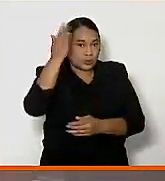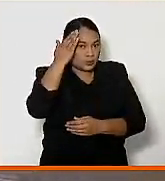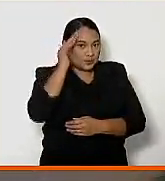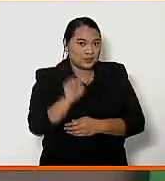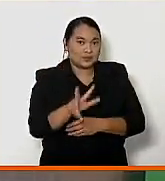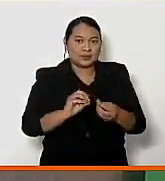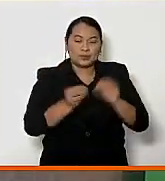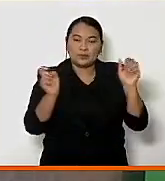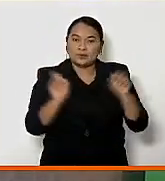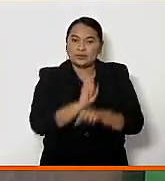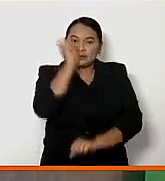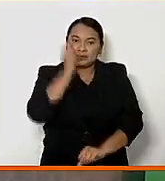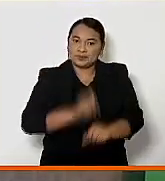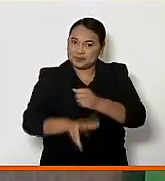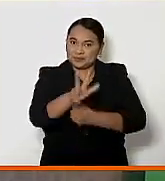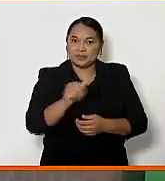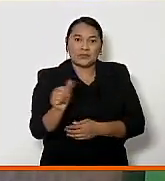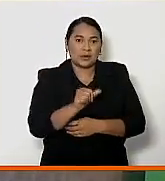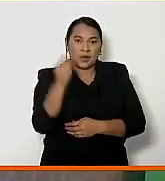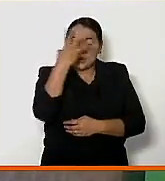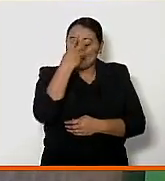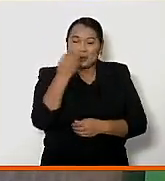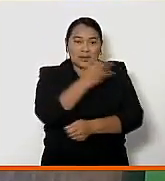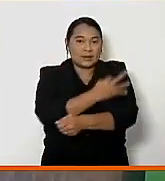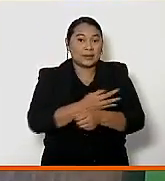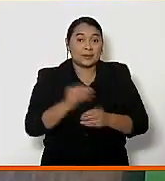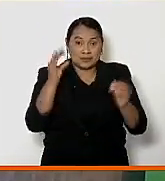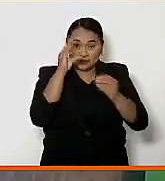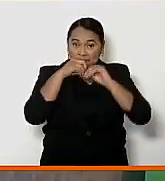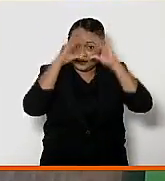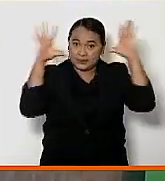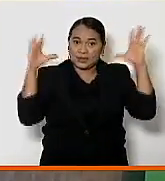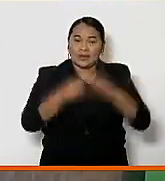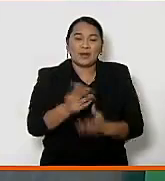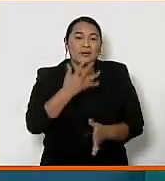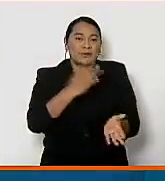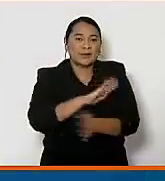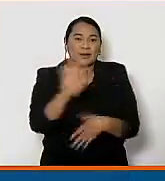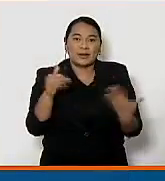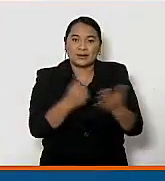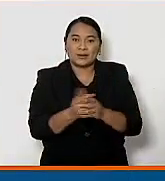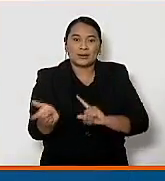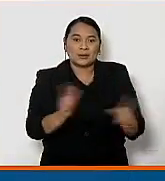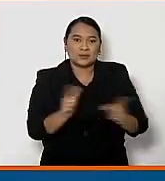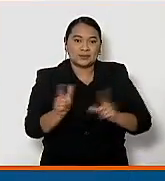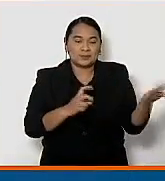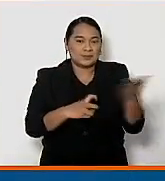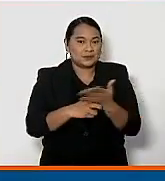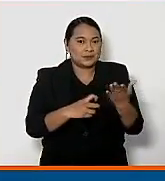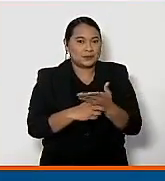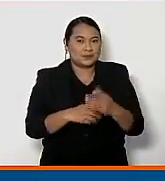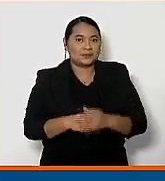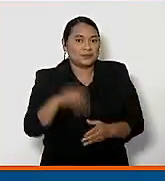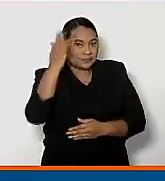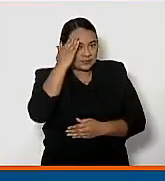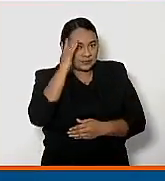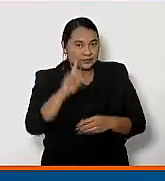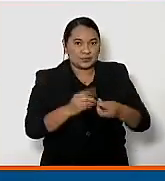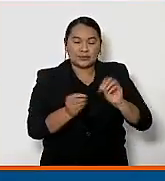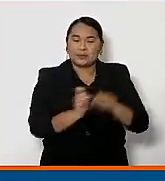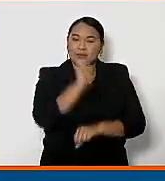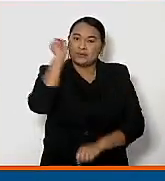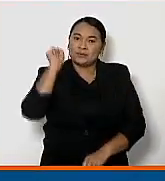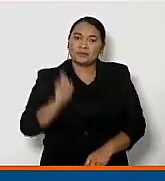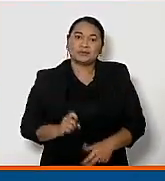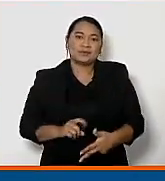tus tres números favorecidos para Pega 3 en esta hermosa mañana te deseo muchísima suerte y Espero tengas tu boletito en mano tu primer número ganador